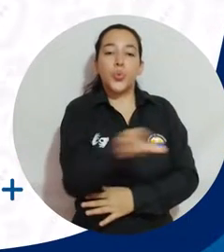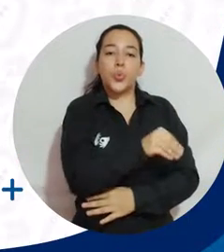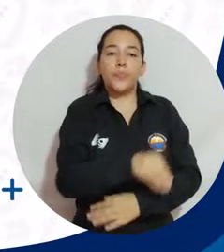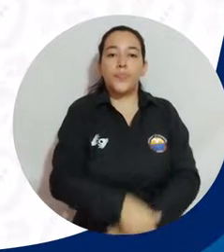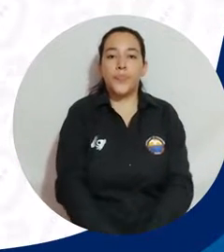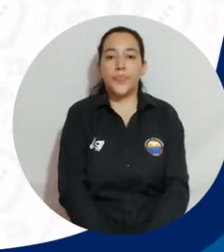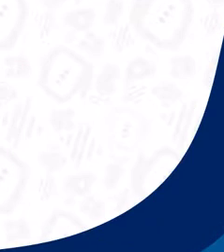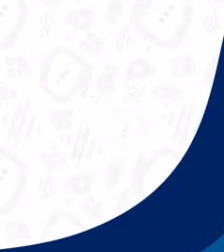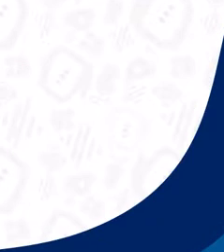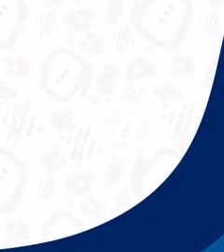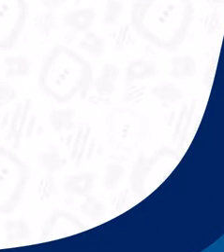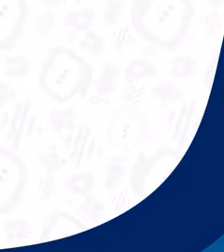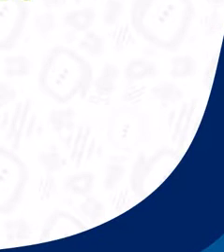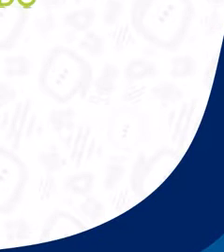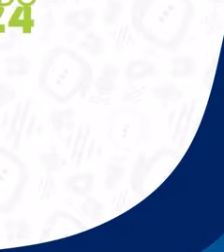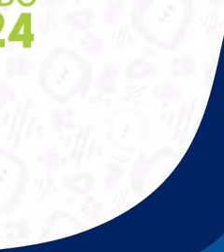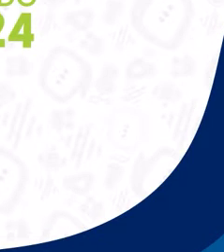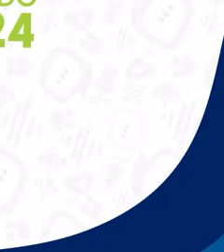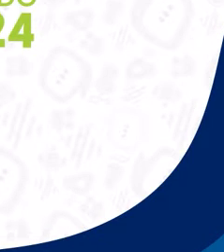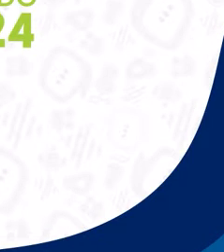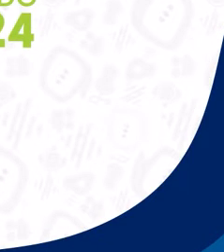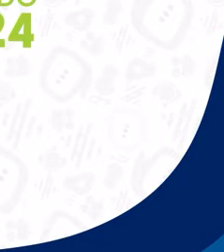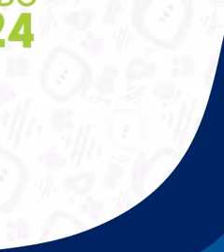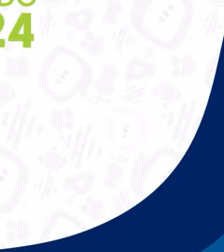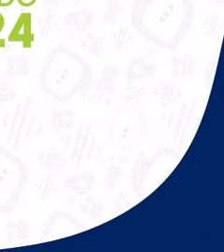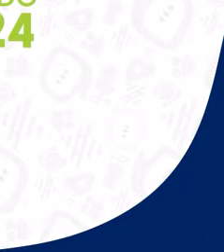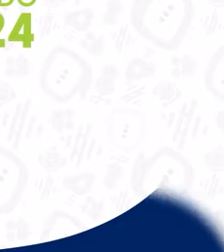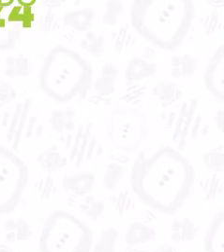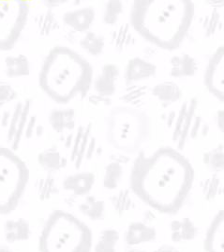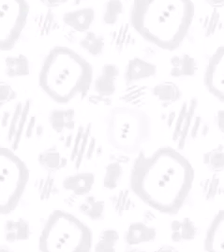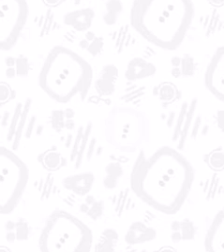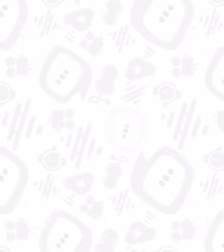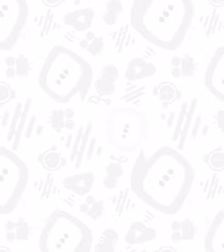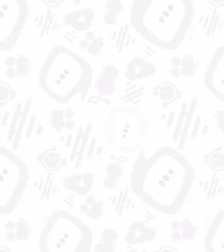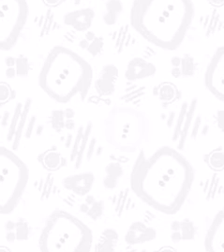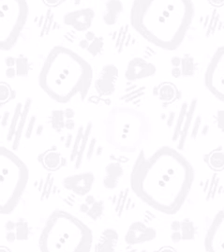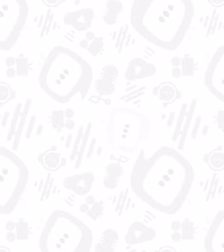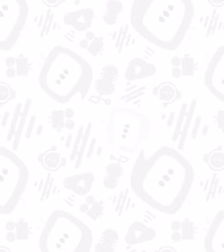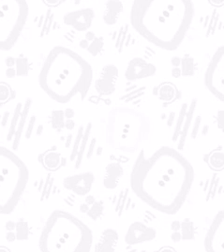sociedad. Universidad del Magdalena, aún más incluyente e innovadora.